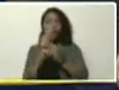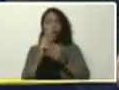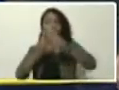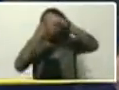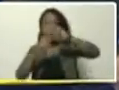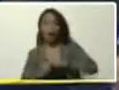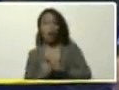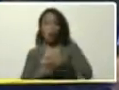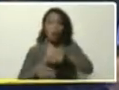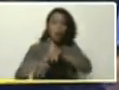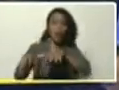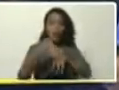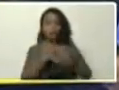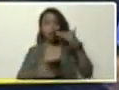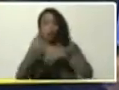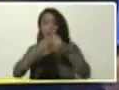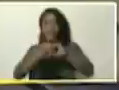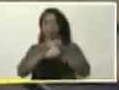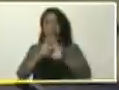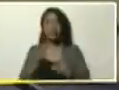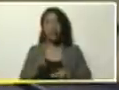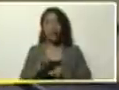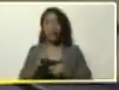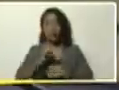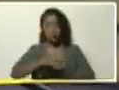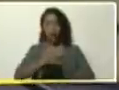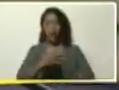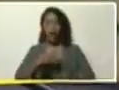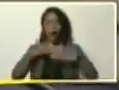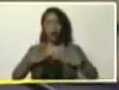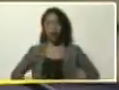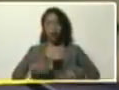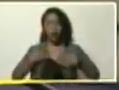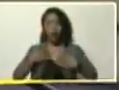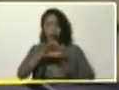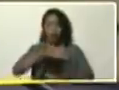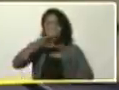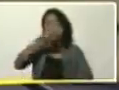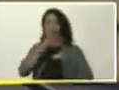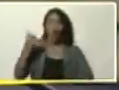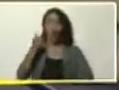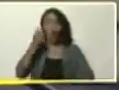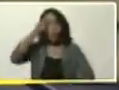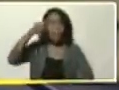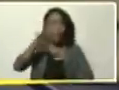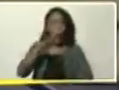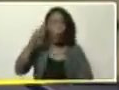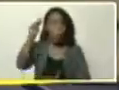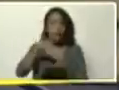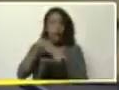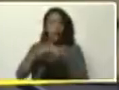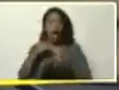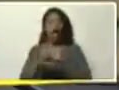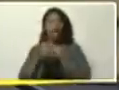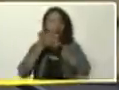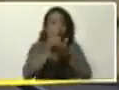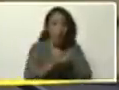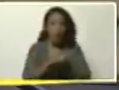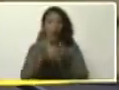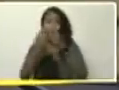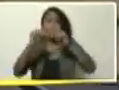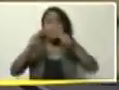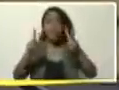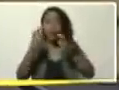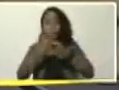posible. Juro entregarme en cuerpo y alma para mejorar la calidad de vida del pueblo mirandino y contribuir a la paz y